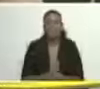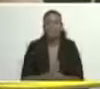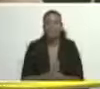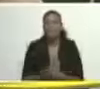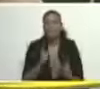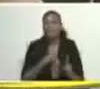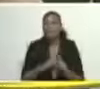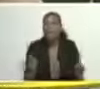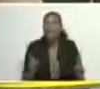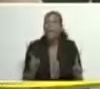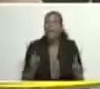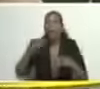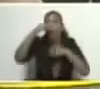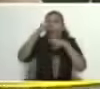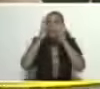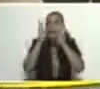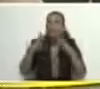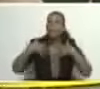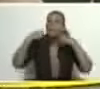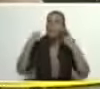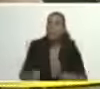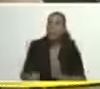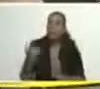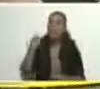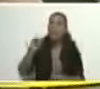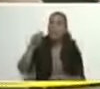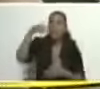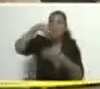Pero hay que abordar el tema de seguridad.